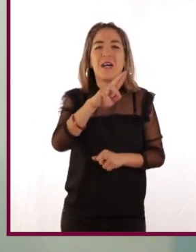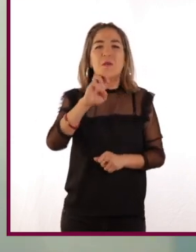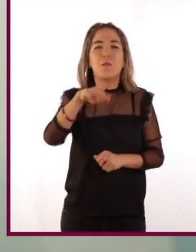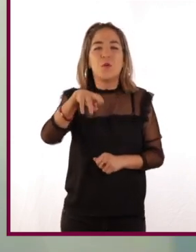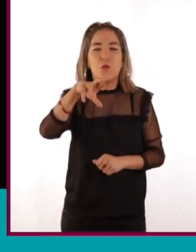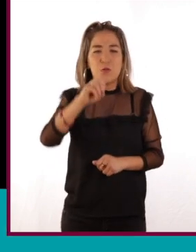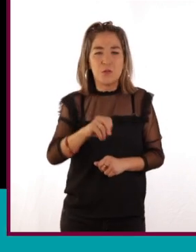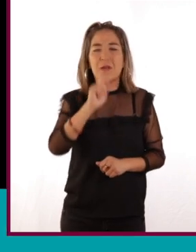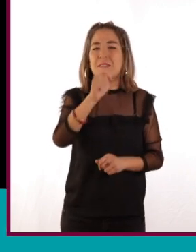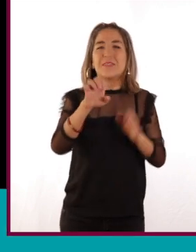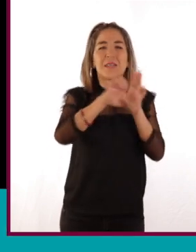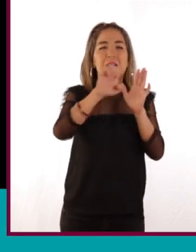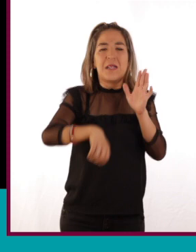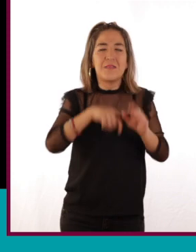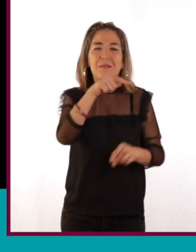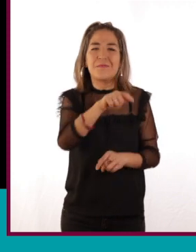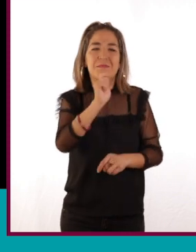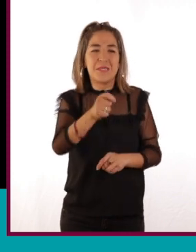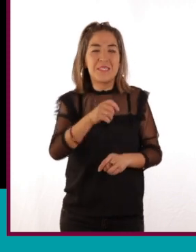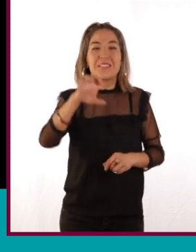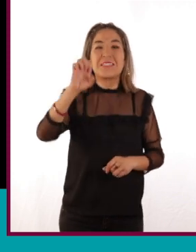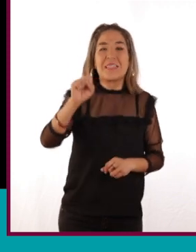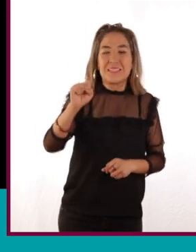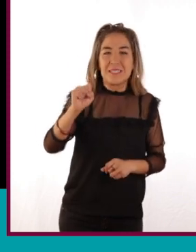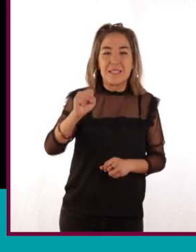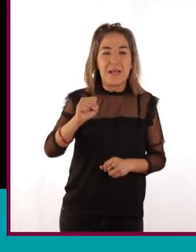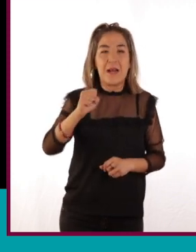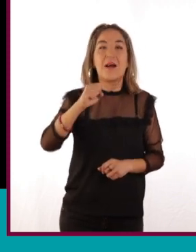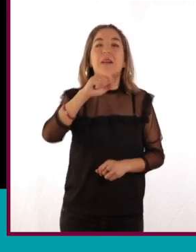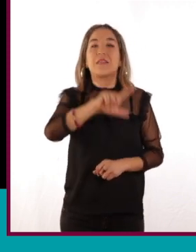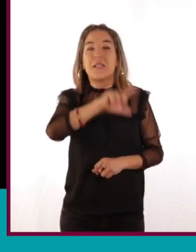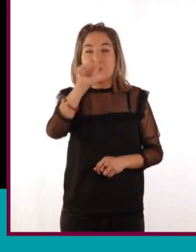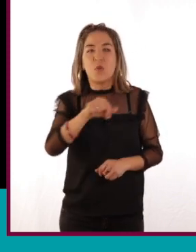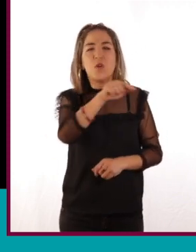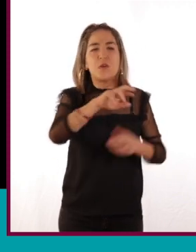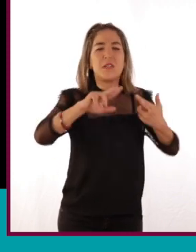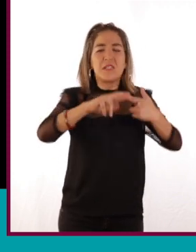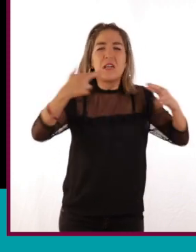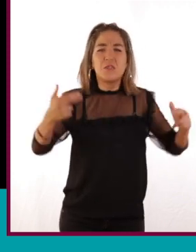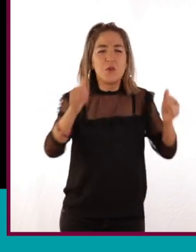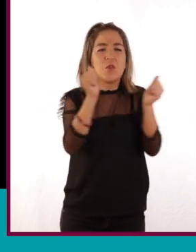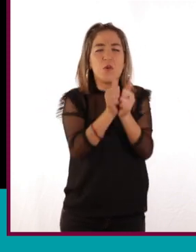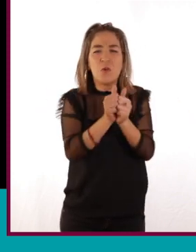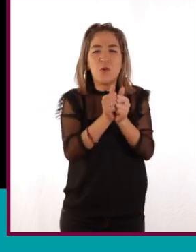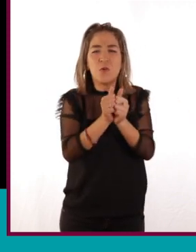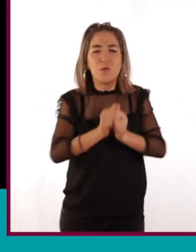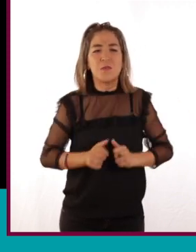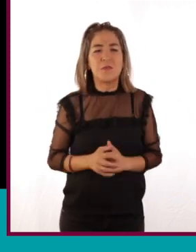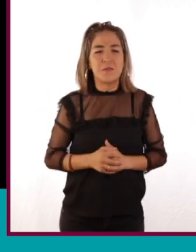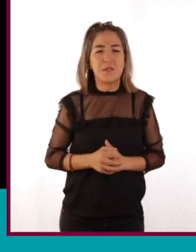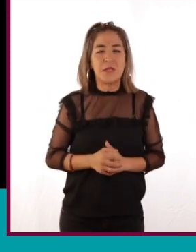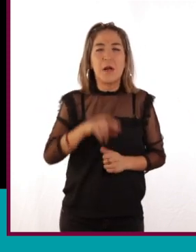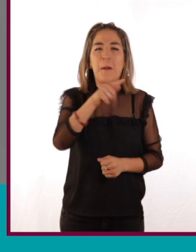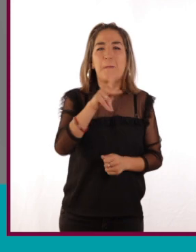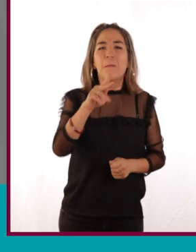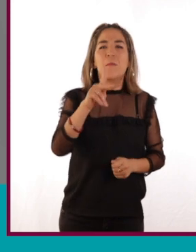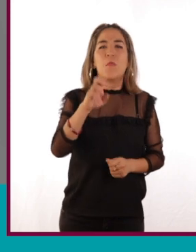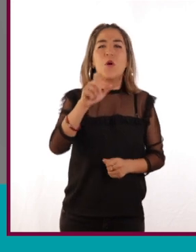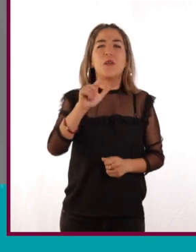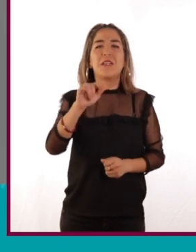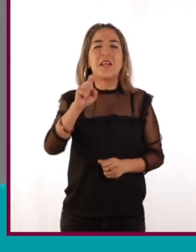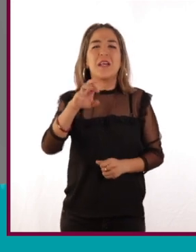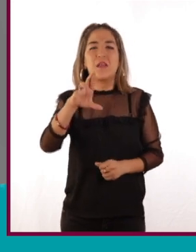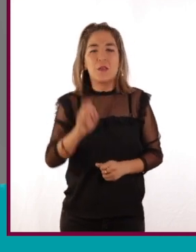de carbono, digamos es el carbono 60. Y la relación que tiene con